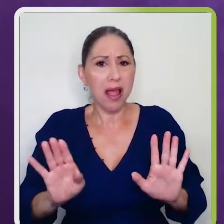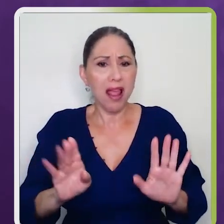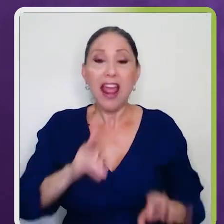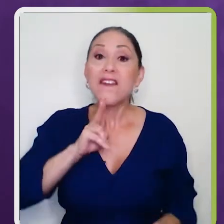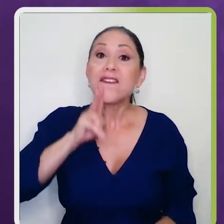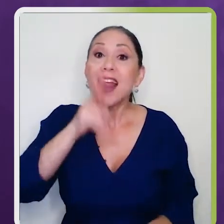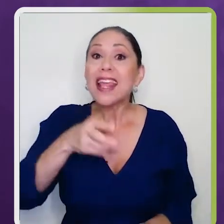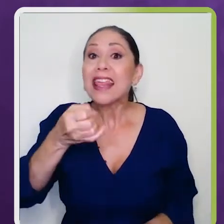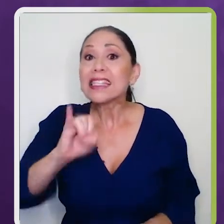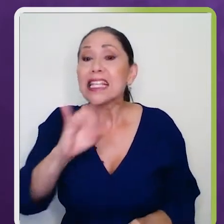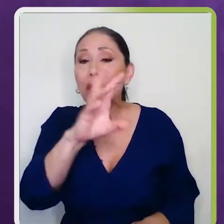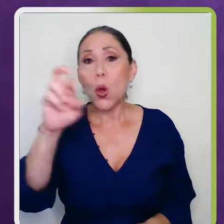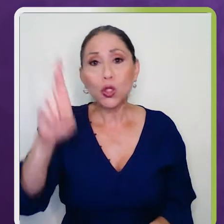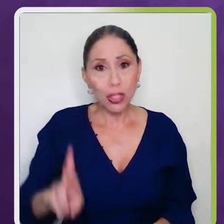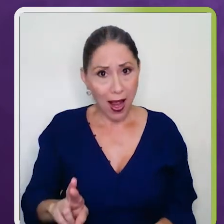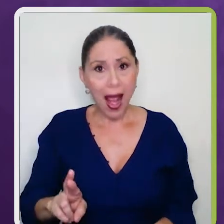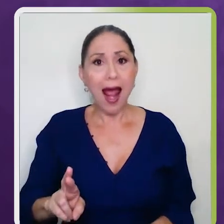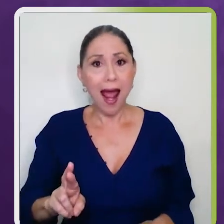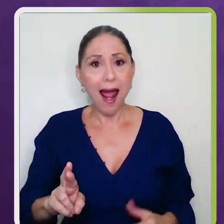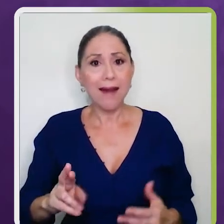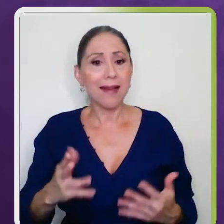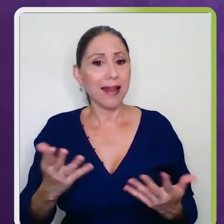en realidad sí